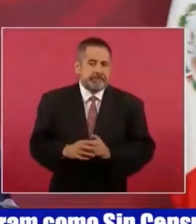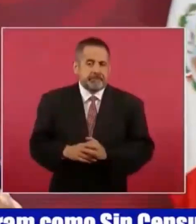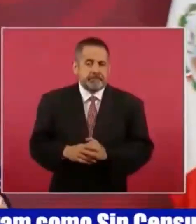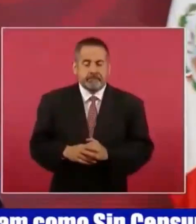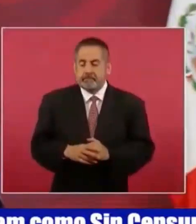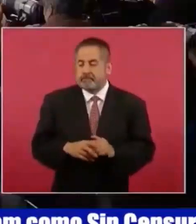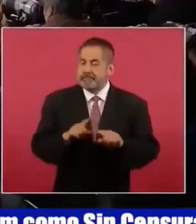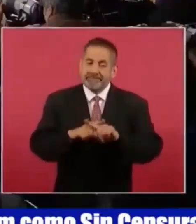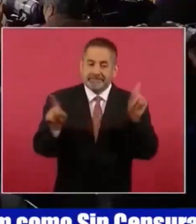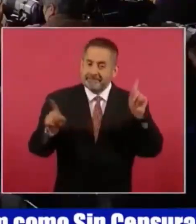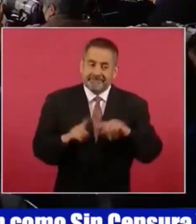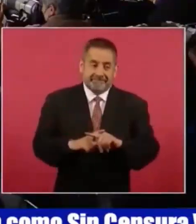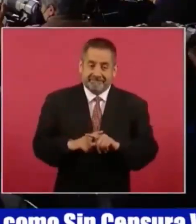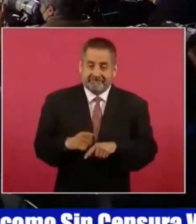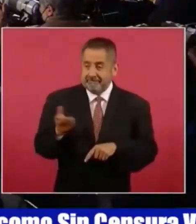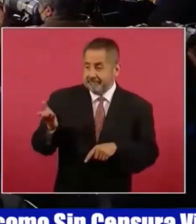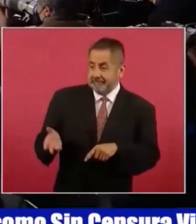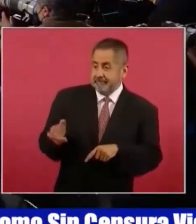Isela